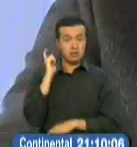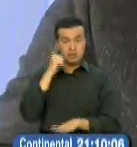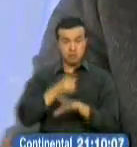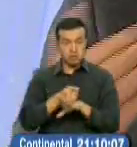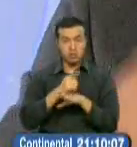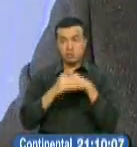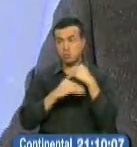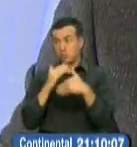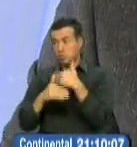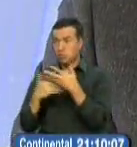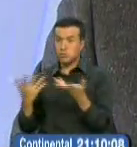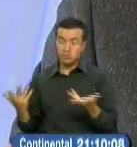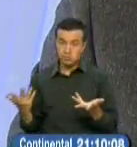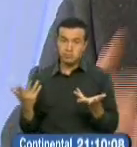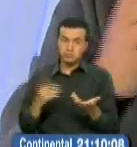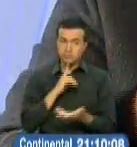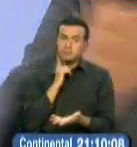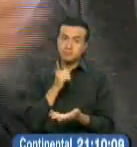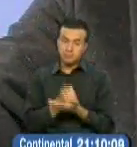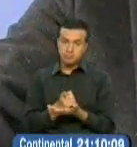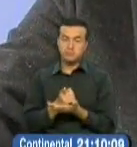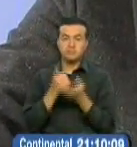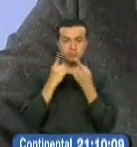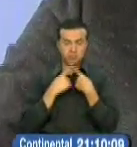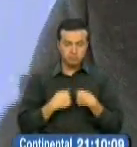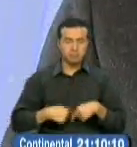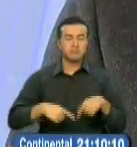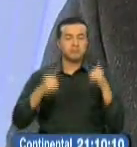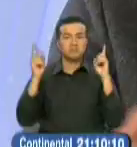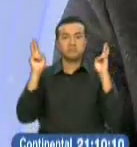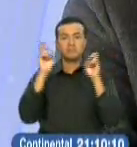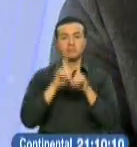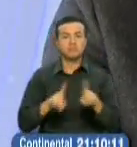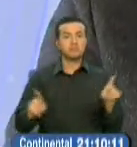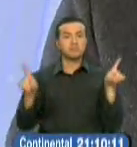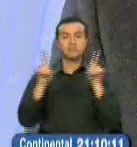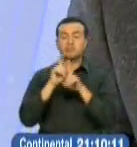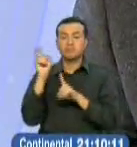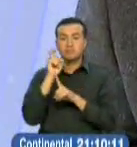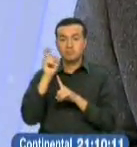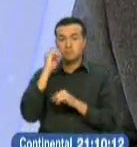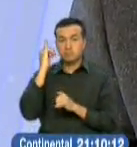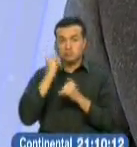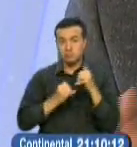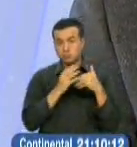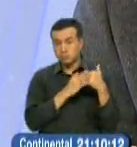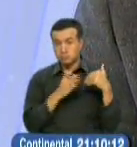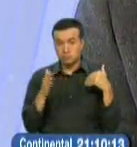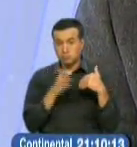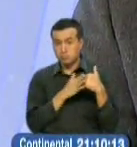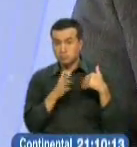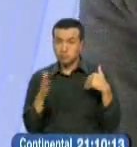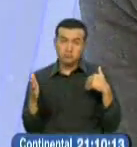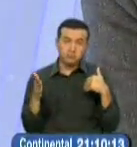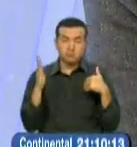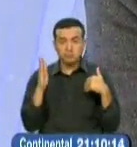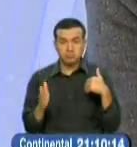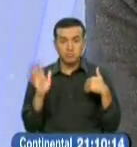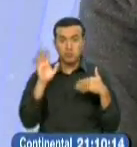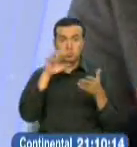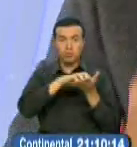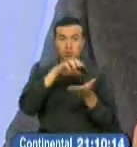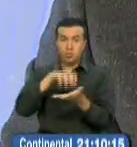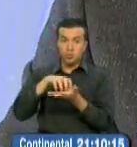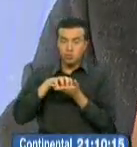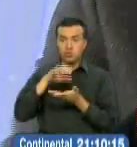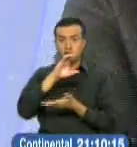llegar a ese proceso. Más allá de eso, efectivamente, para la proclamación de resultados se tiene que evacuar esta última etapa de los recursos que se dan a nivel de la provincia,